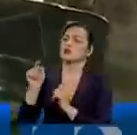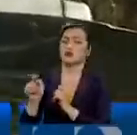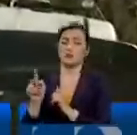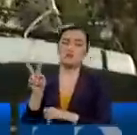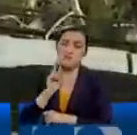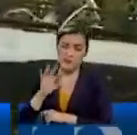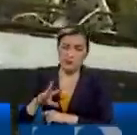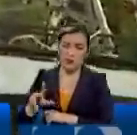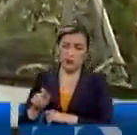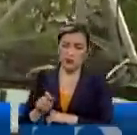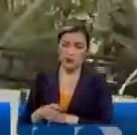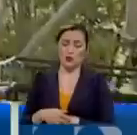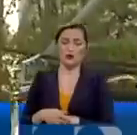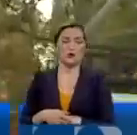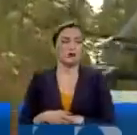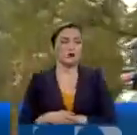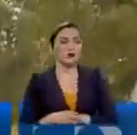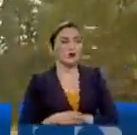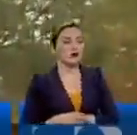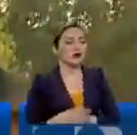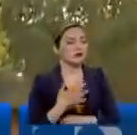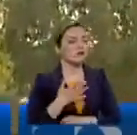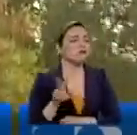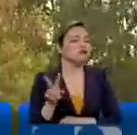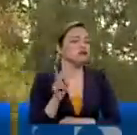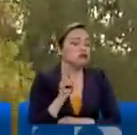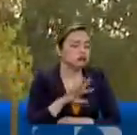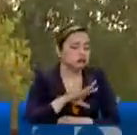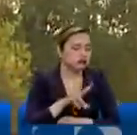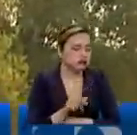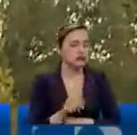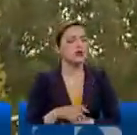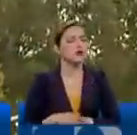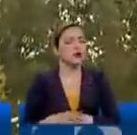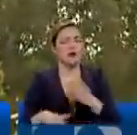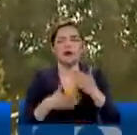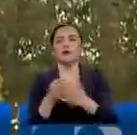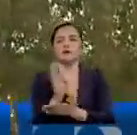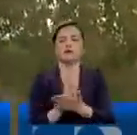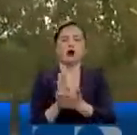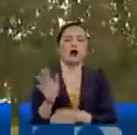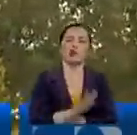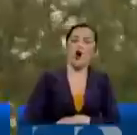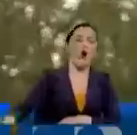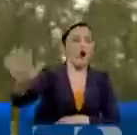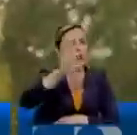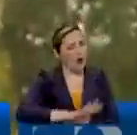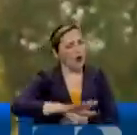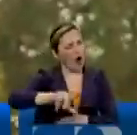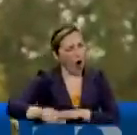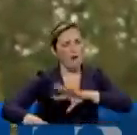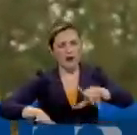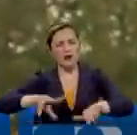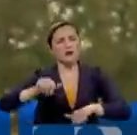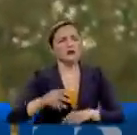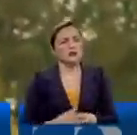fue víctima de robo? No solamente he sido yo víctima de robo, sino todo el barrio La Granja, que ha sido un